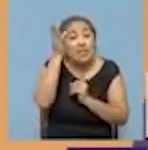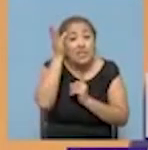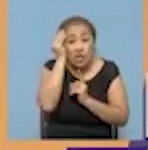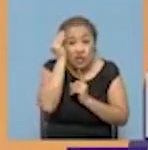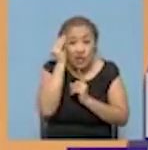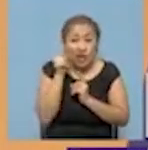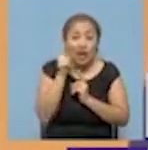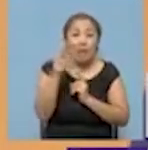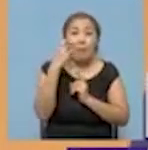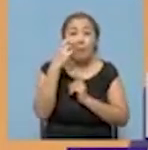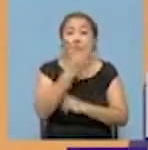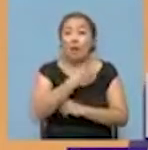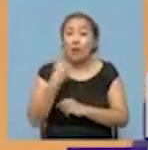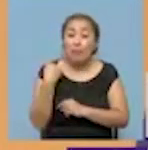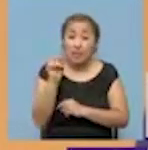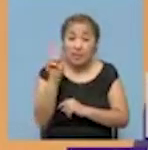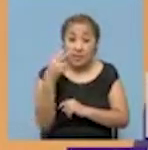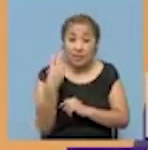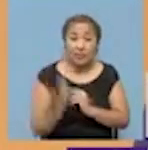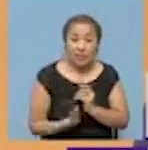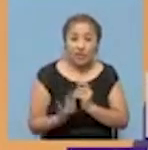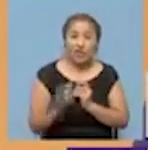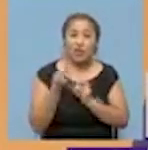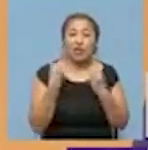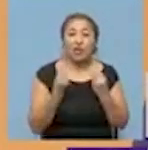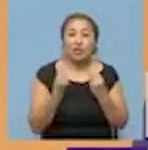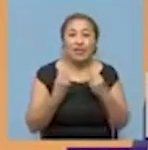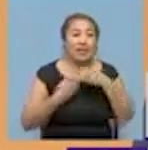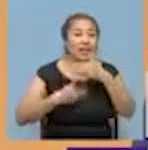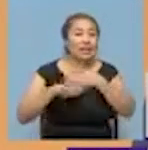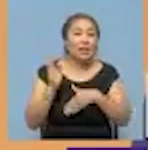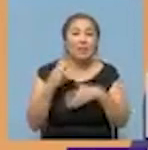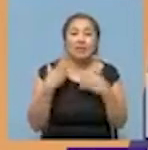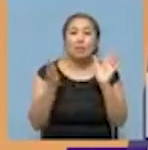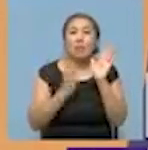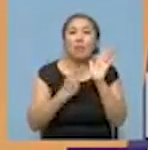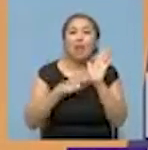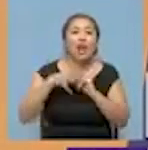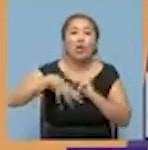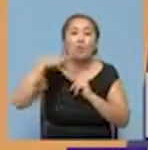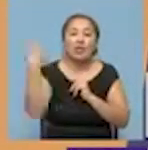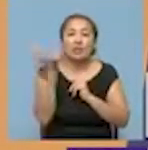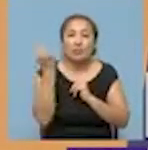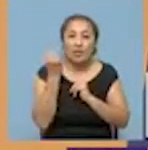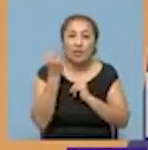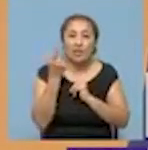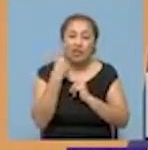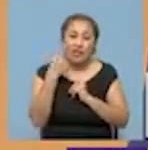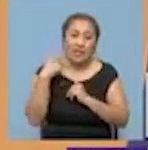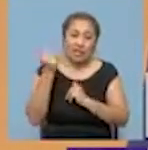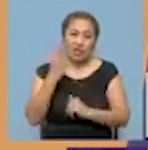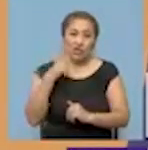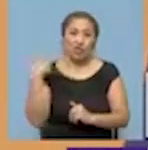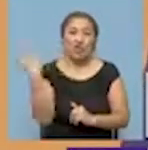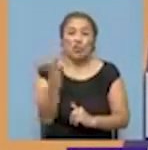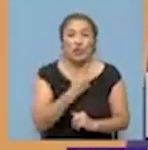papá a la mamá que me está escuchando que más que cualquier bien material lo más importante de nuestra vida son nuestros hijos